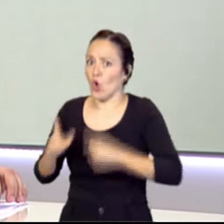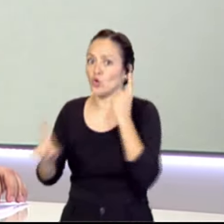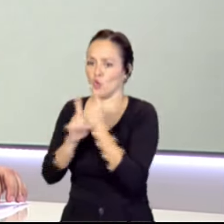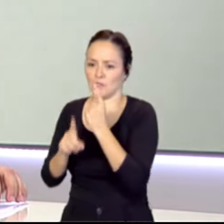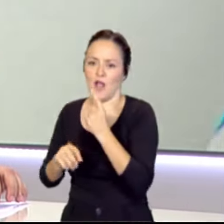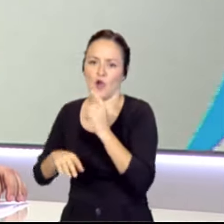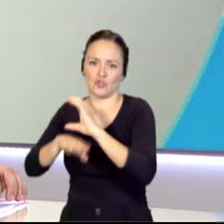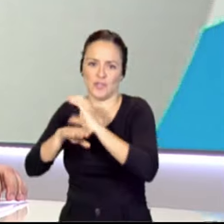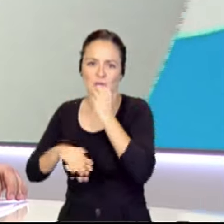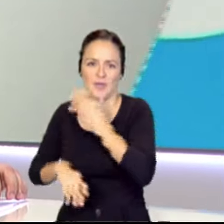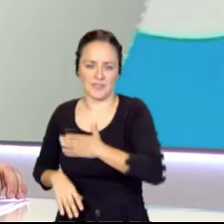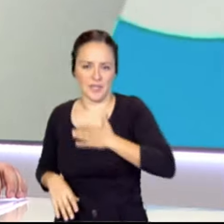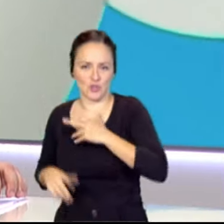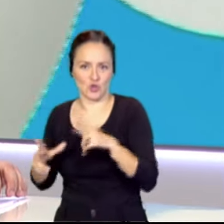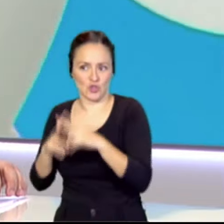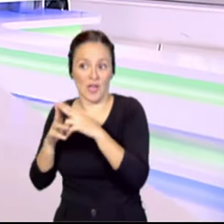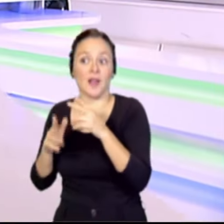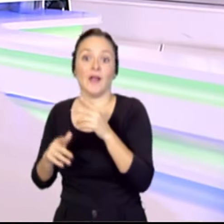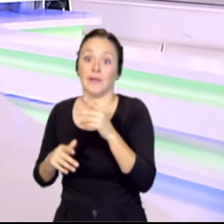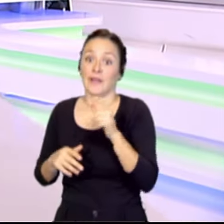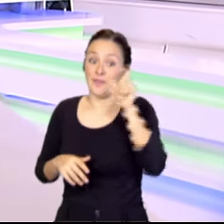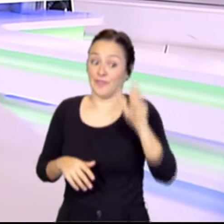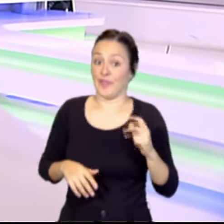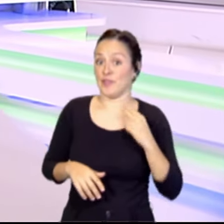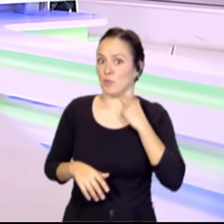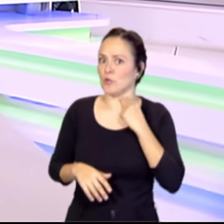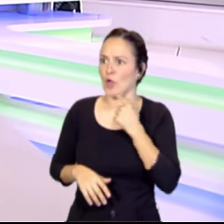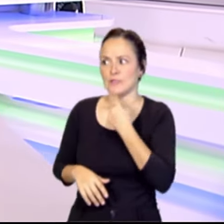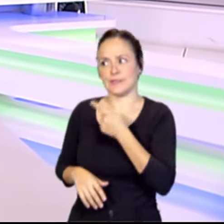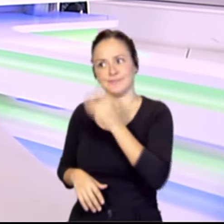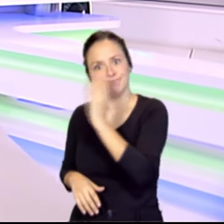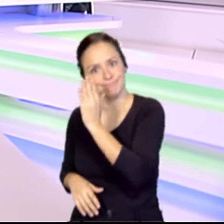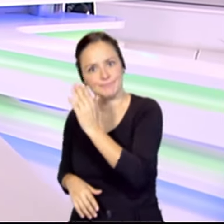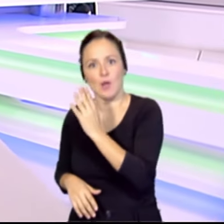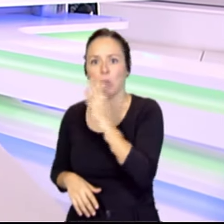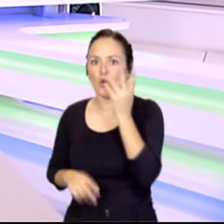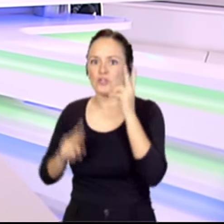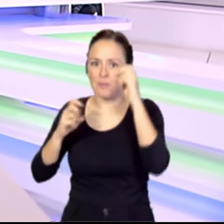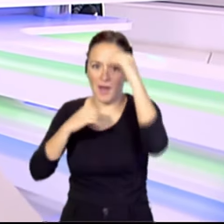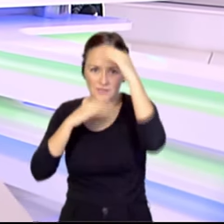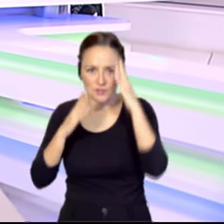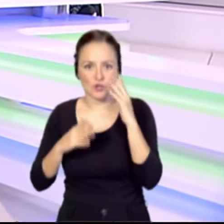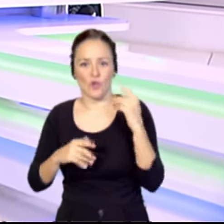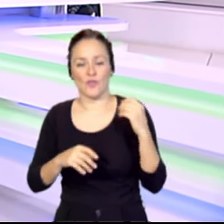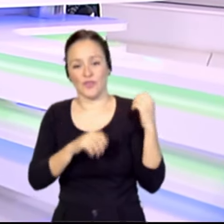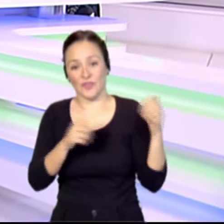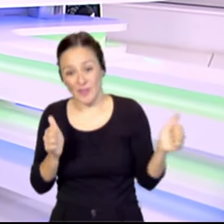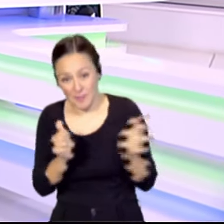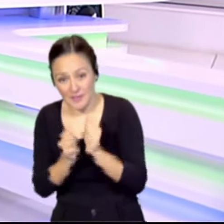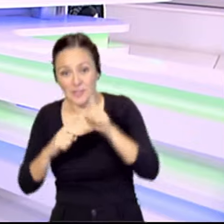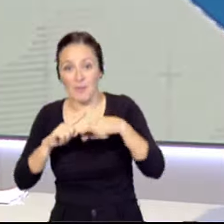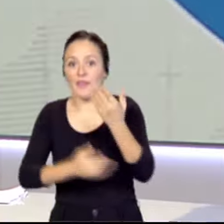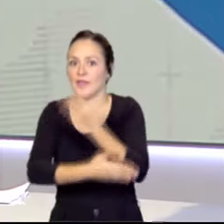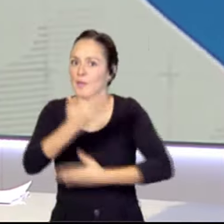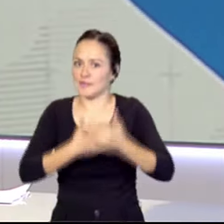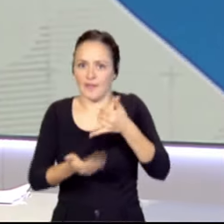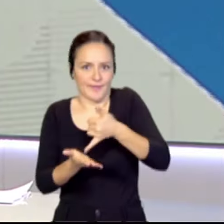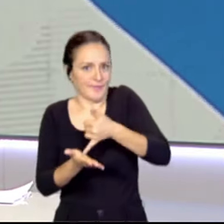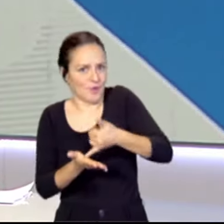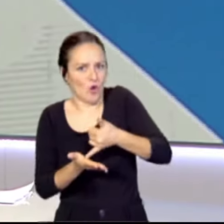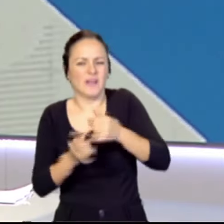diputado ha tirado nuevamente de las orejas a su consejería por la lentitud dice en la atención a la dependencia y la discapacidad en el caso de la discapacidad